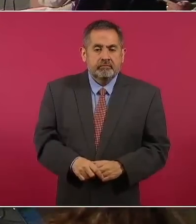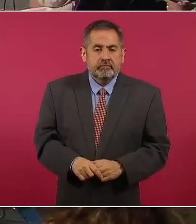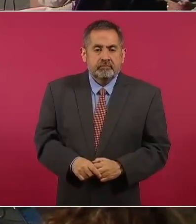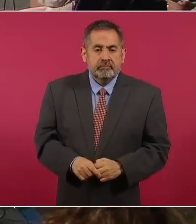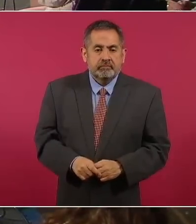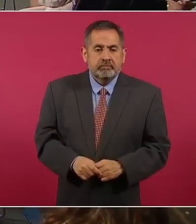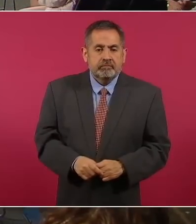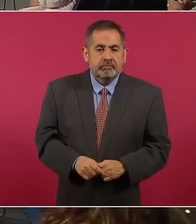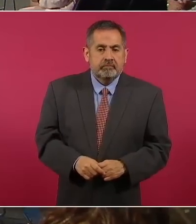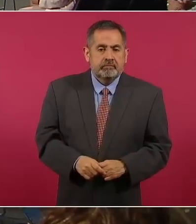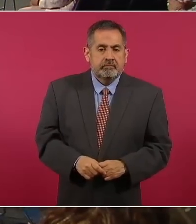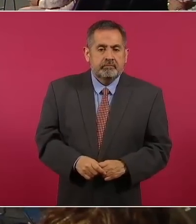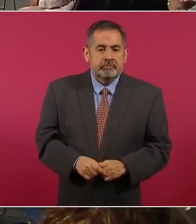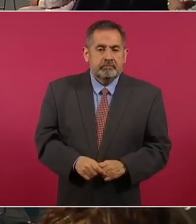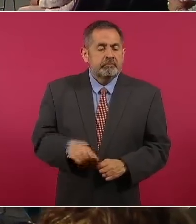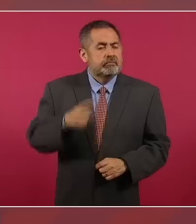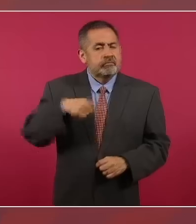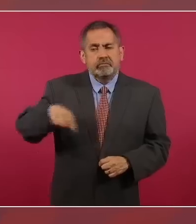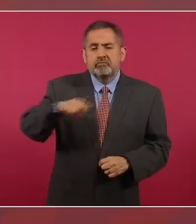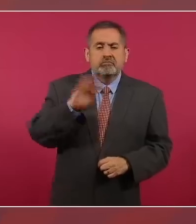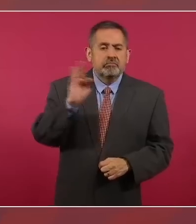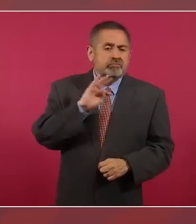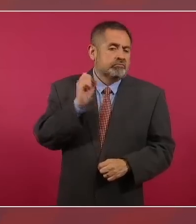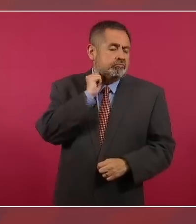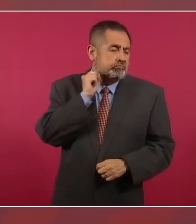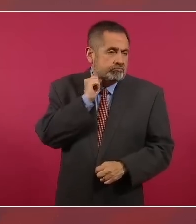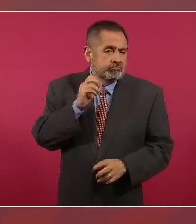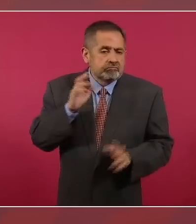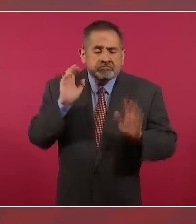Y sí, los senadores